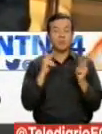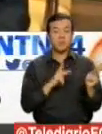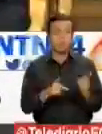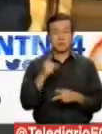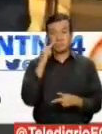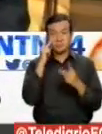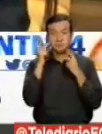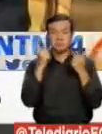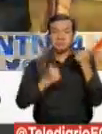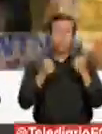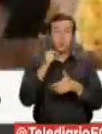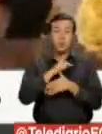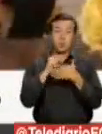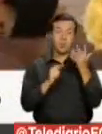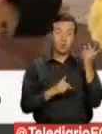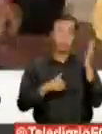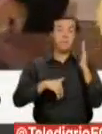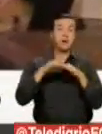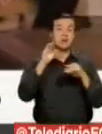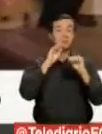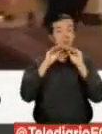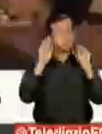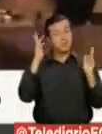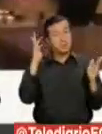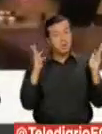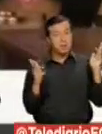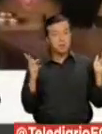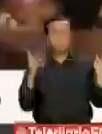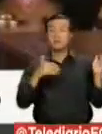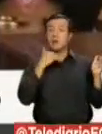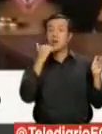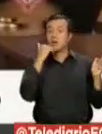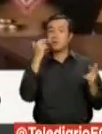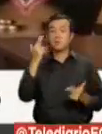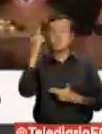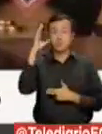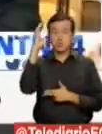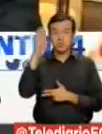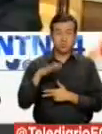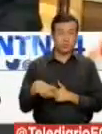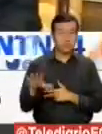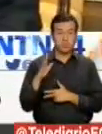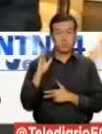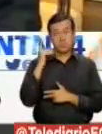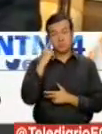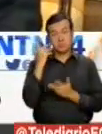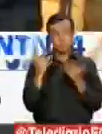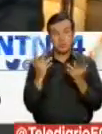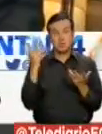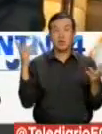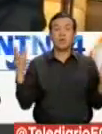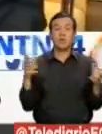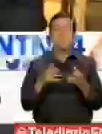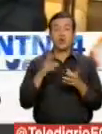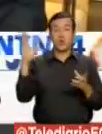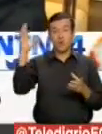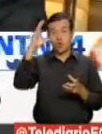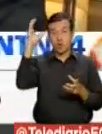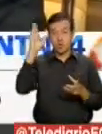veremos a dónde vamos. Además, no descartó un posible despliegue militar en Colombia. ¿Está pensando en enviar tropas a